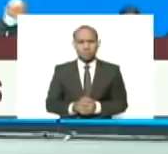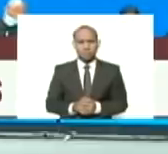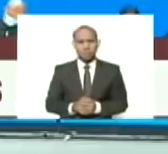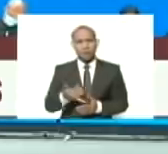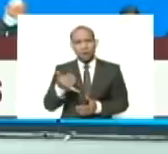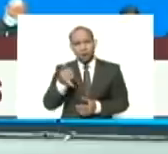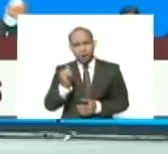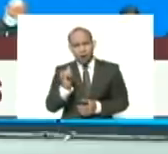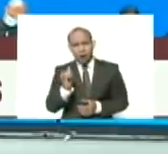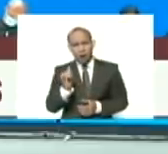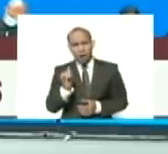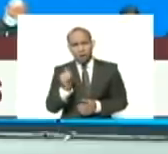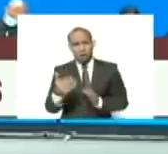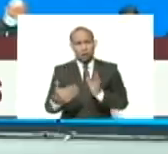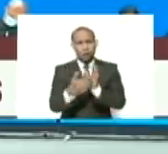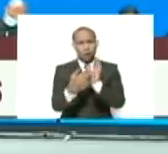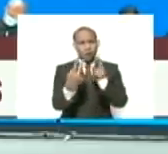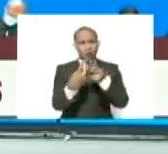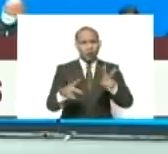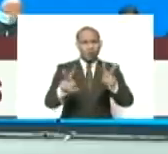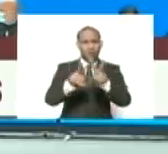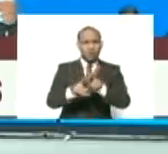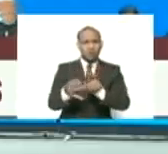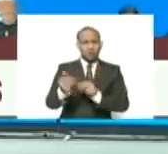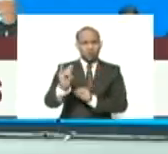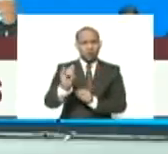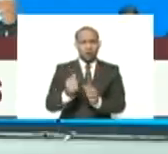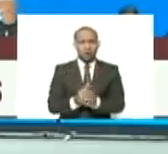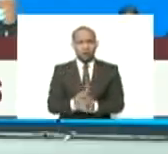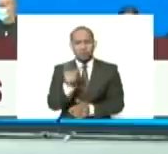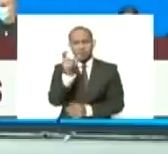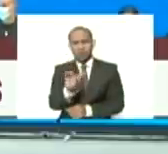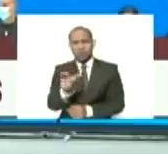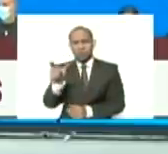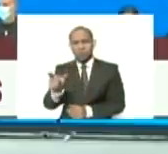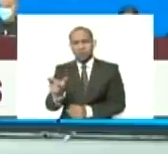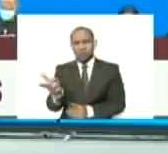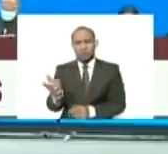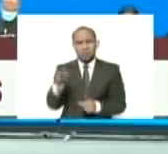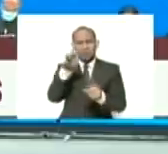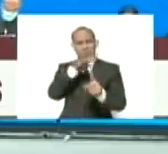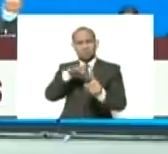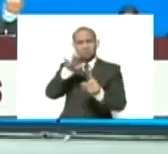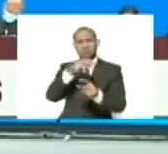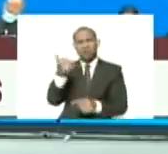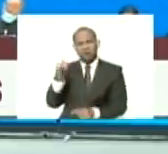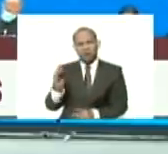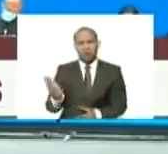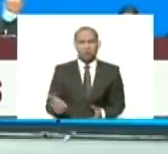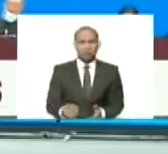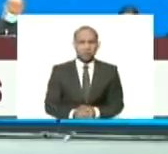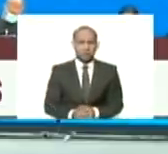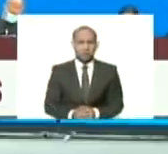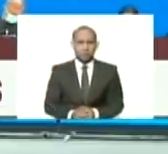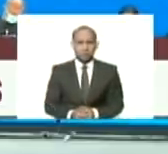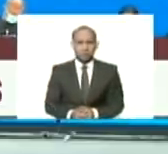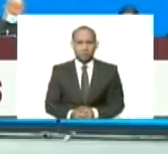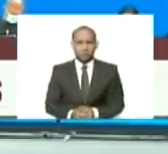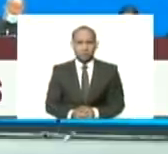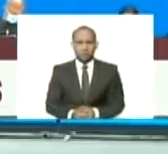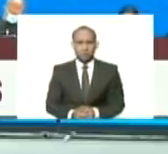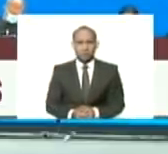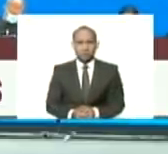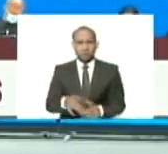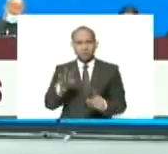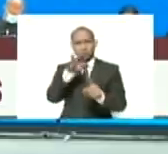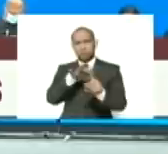existen esos antivalores, ¿verdad? Existe la gente intrigante, ¿verdad? Existen, que intrigan